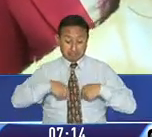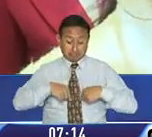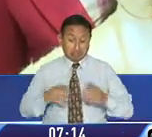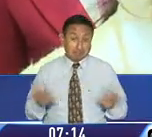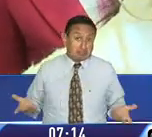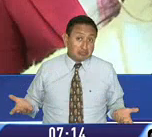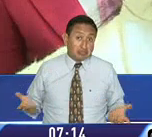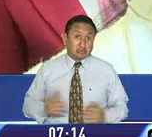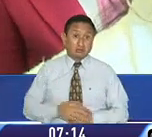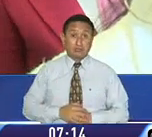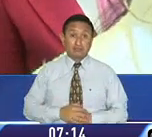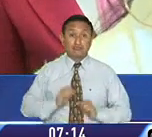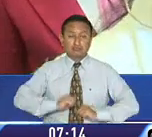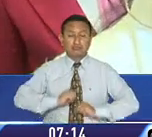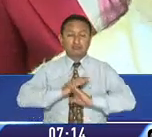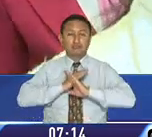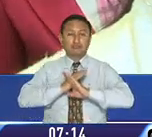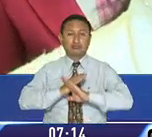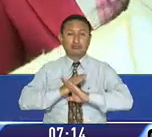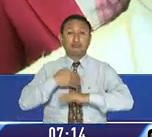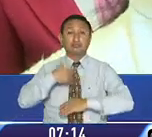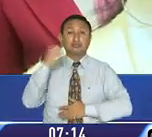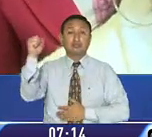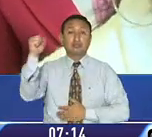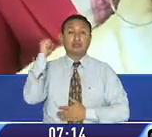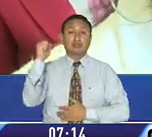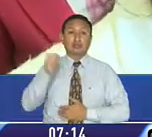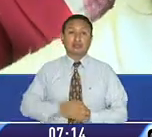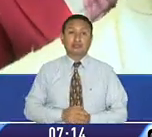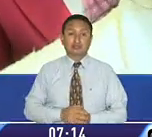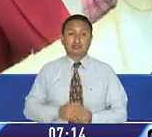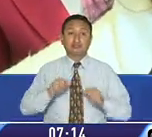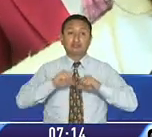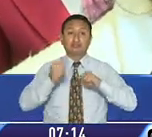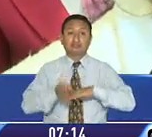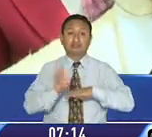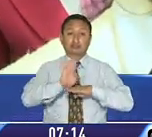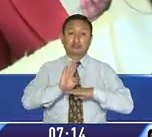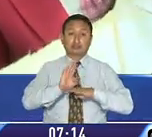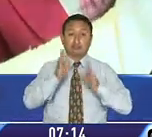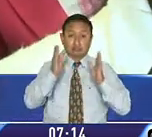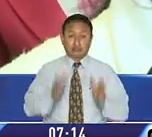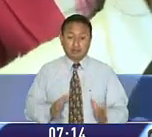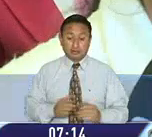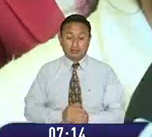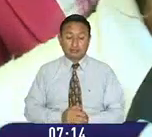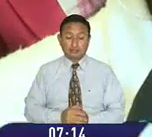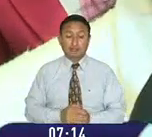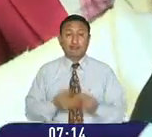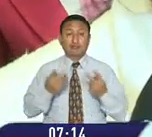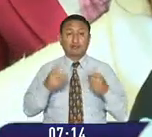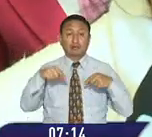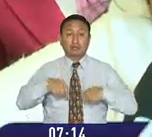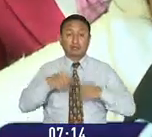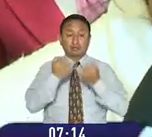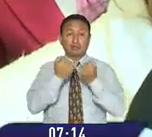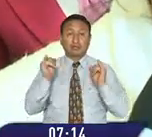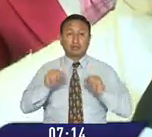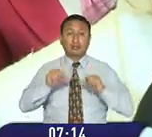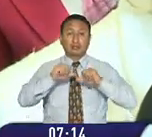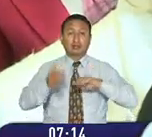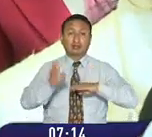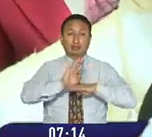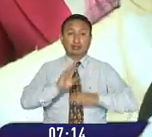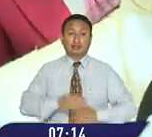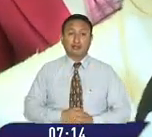para defender los derechos de la Asamblea Nacional, igualmente la institucionalidad de la Asamblea Nacional.